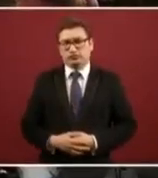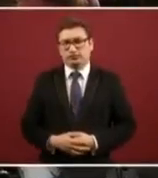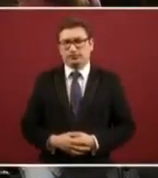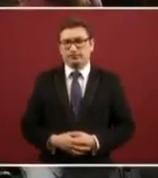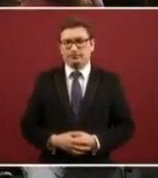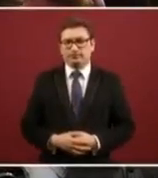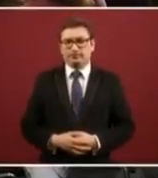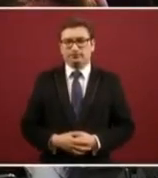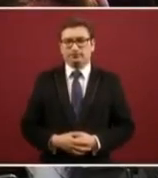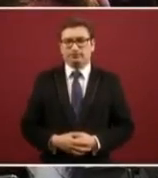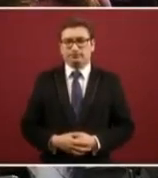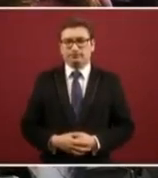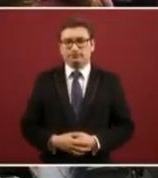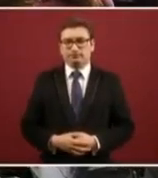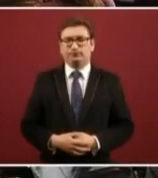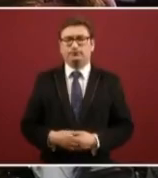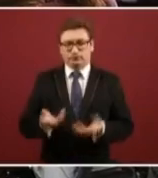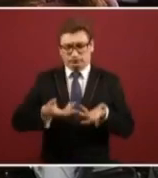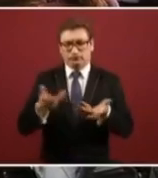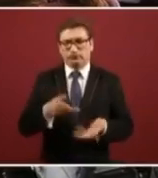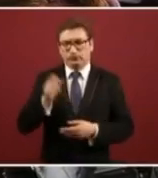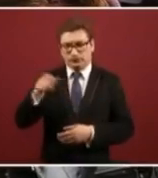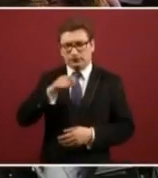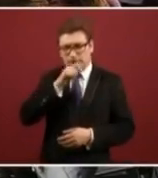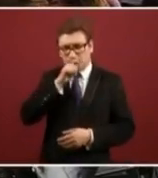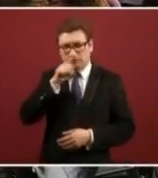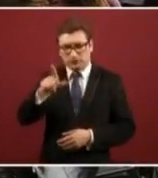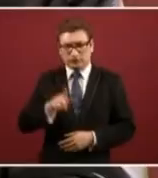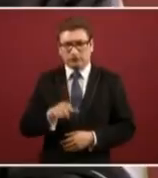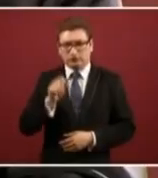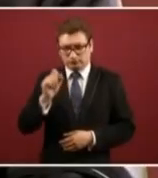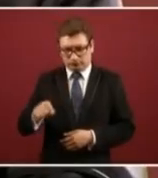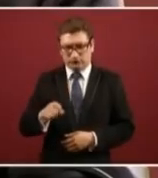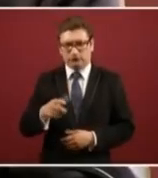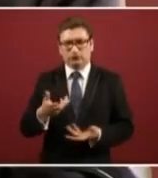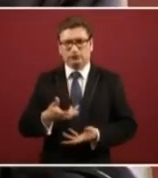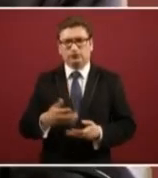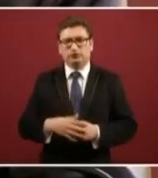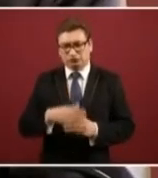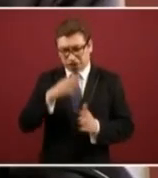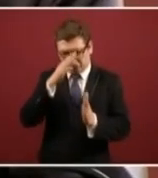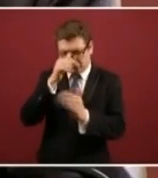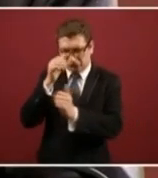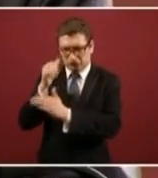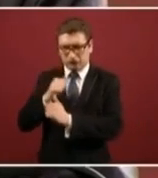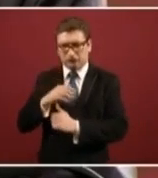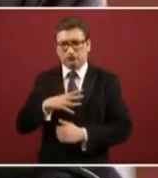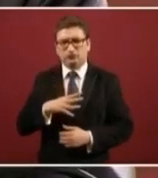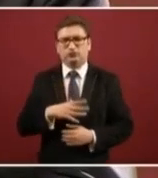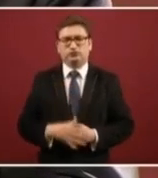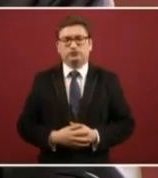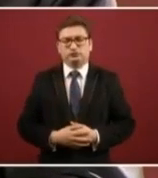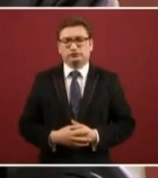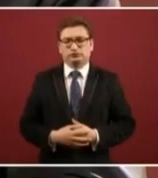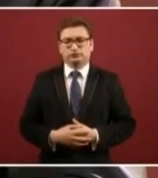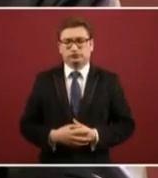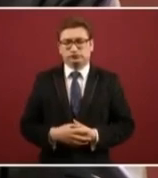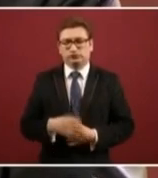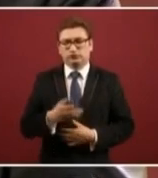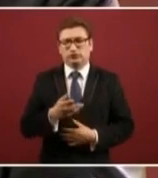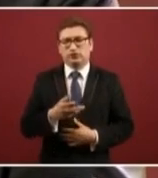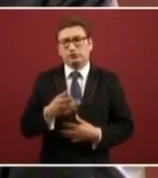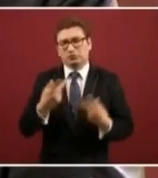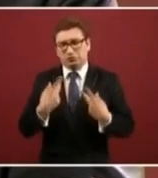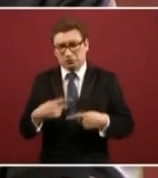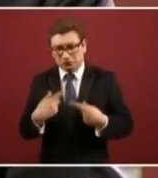está haciendo algo en Jalisco en particular sobre esto, un acuerdo con ganaderos